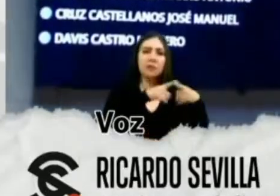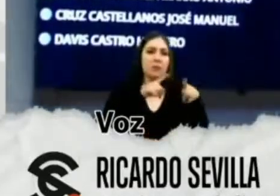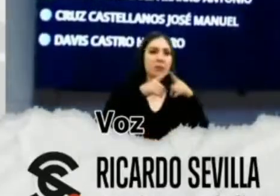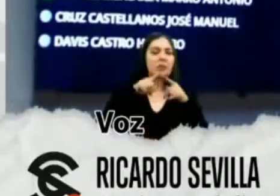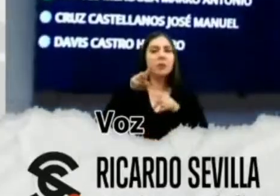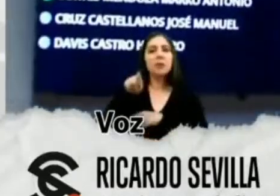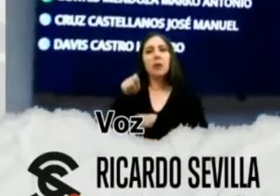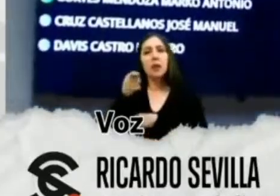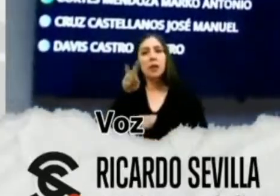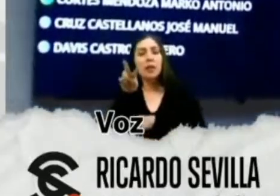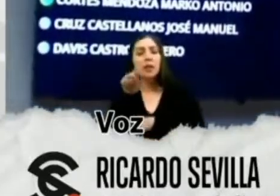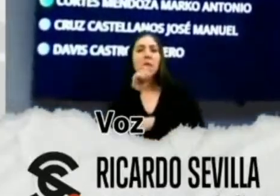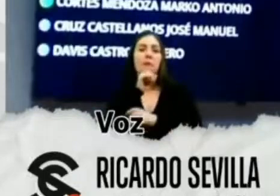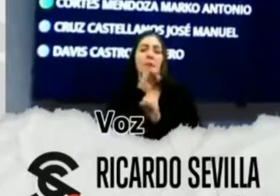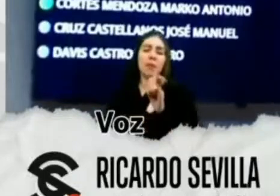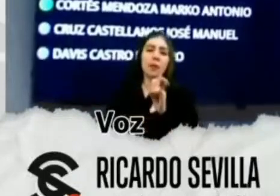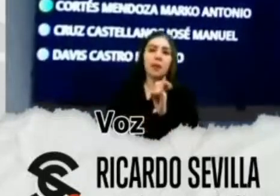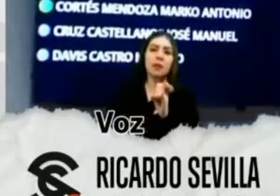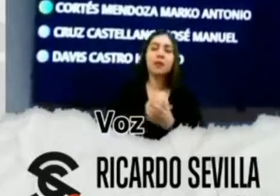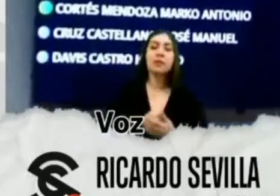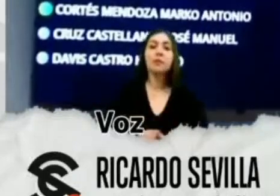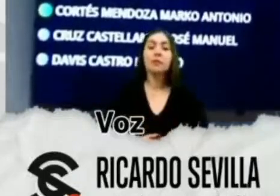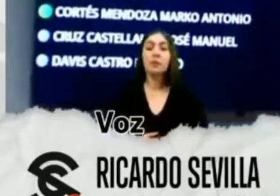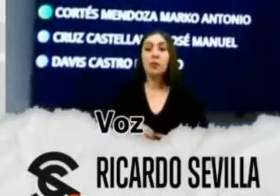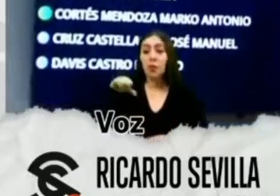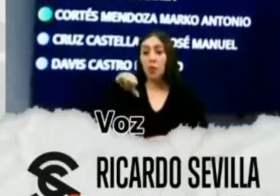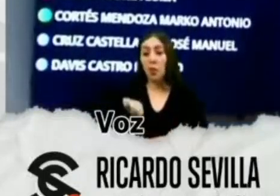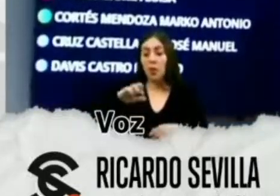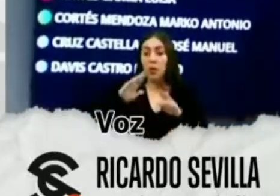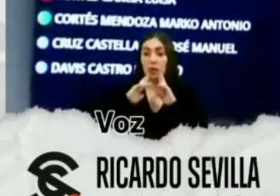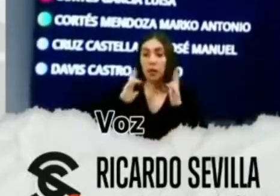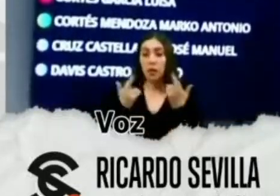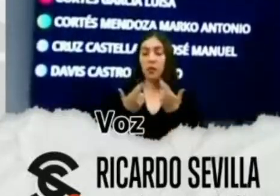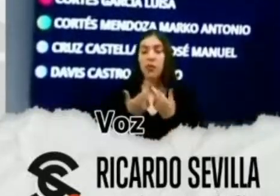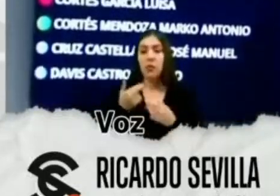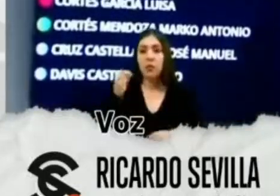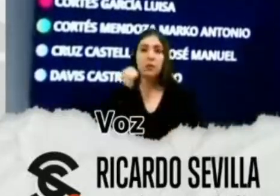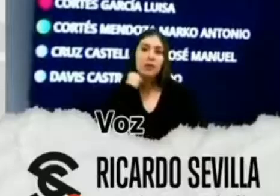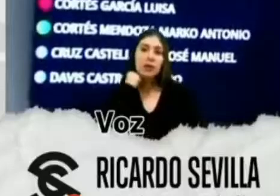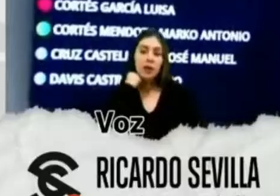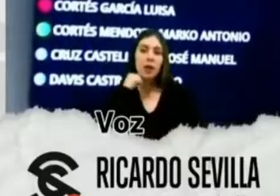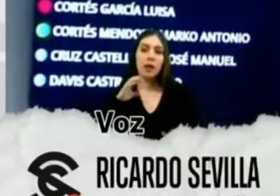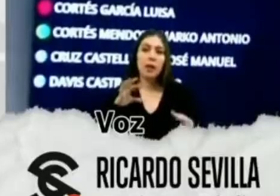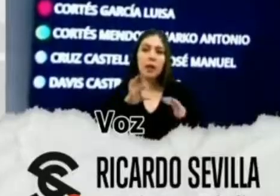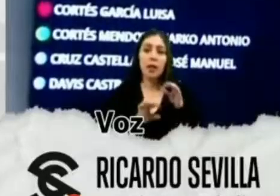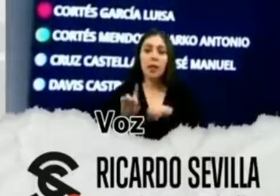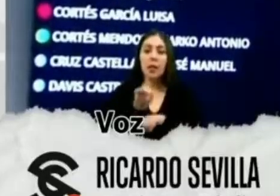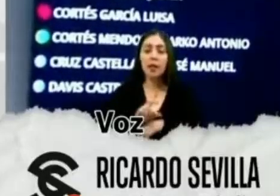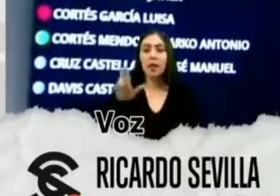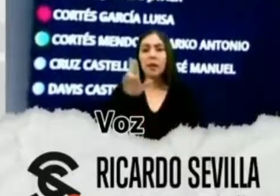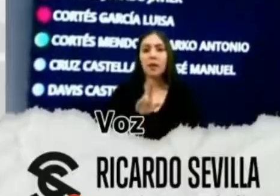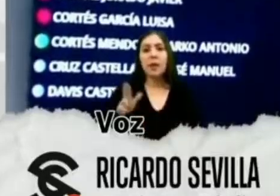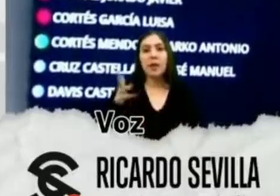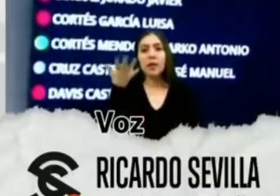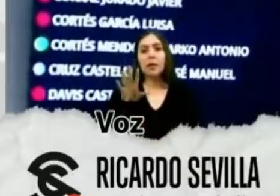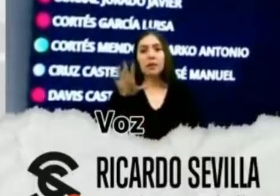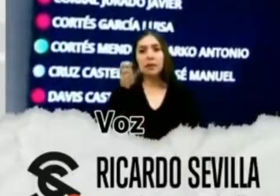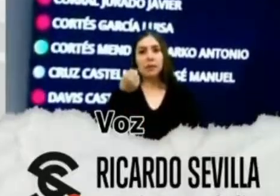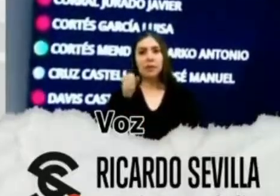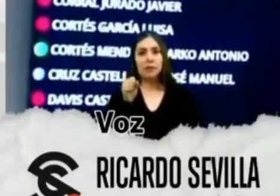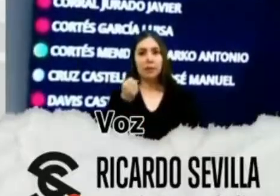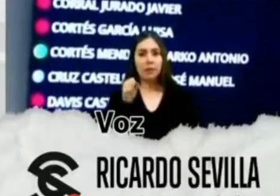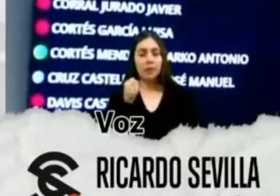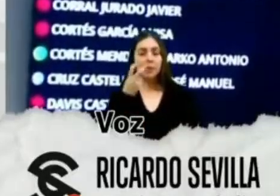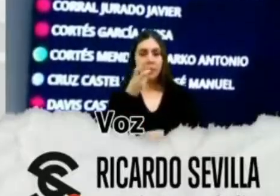para esos jueces, para esos ministros, para esos magistrados que lamentablemente en su mayoría, aunque hay escasos que no son